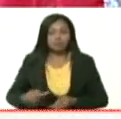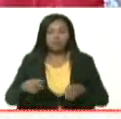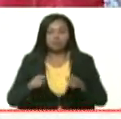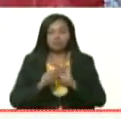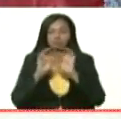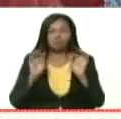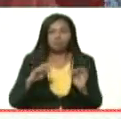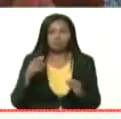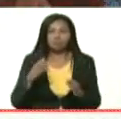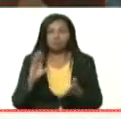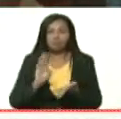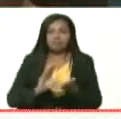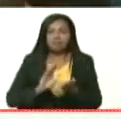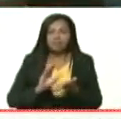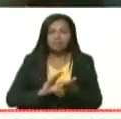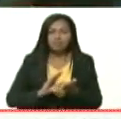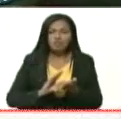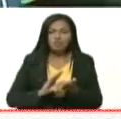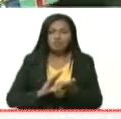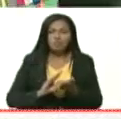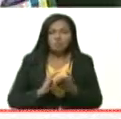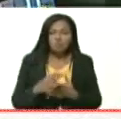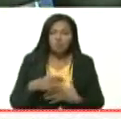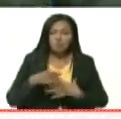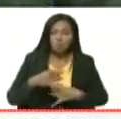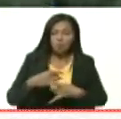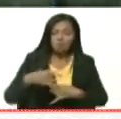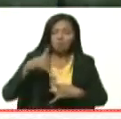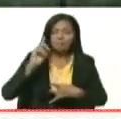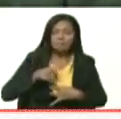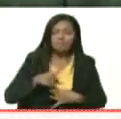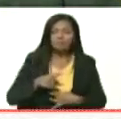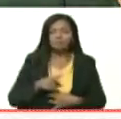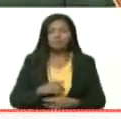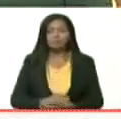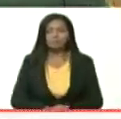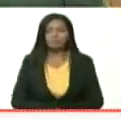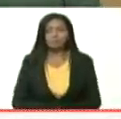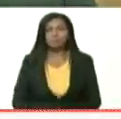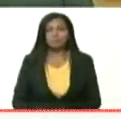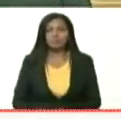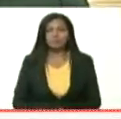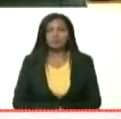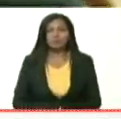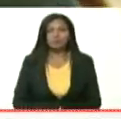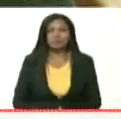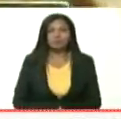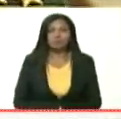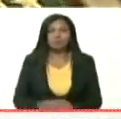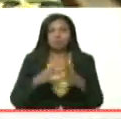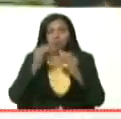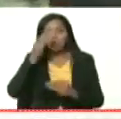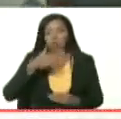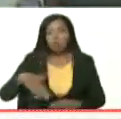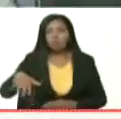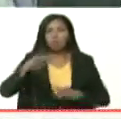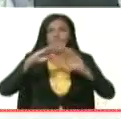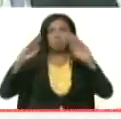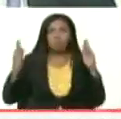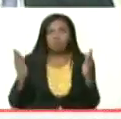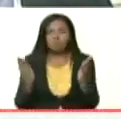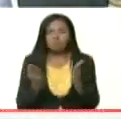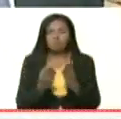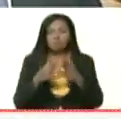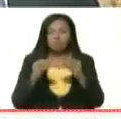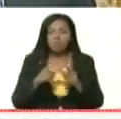sido centro de interés para los pueblos del mundo. En